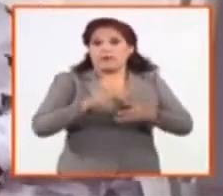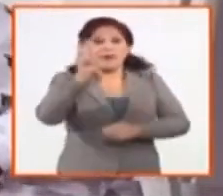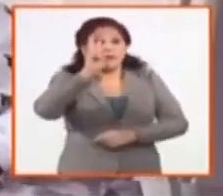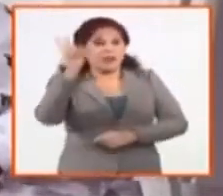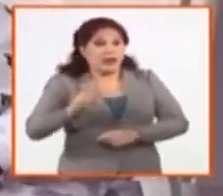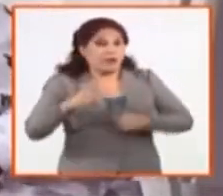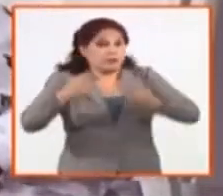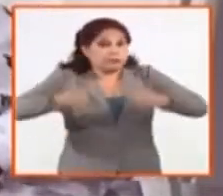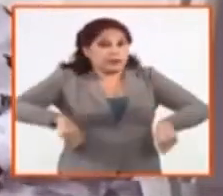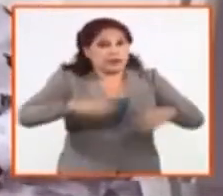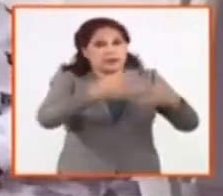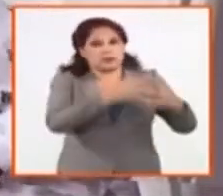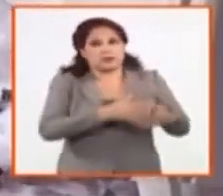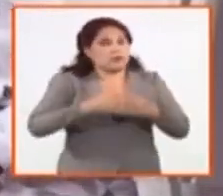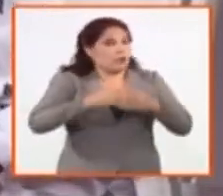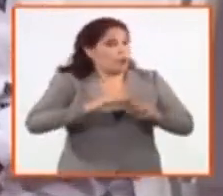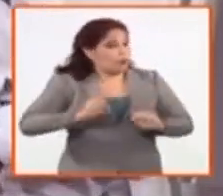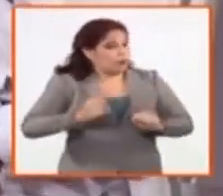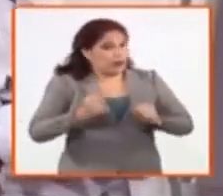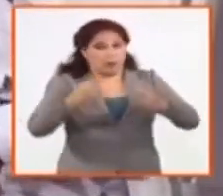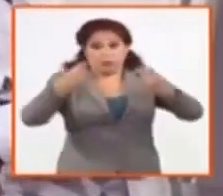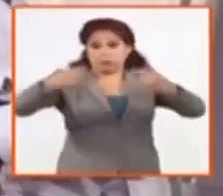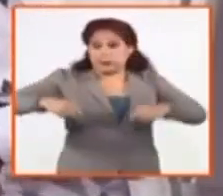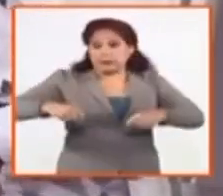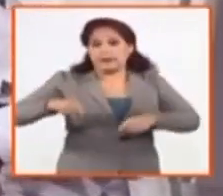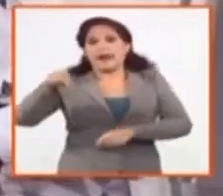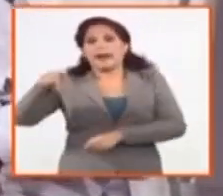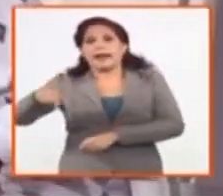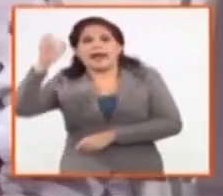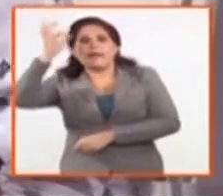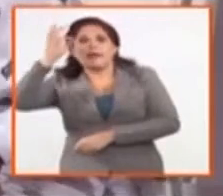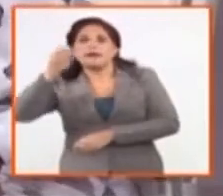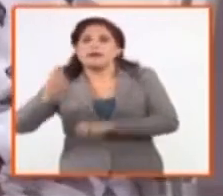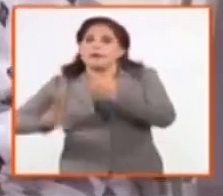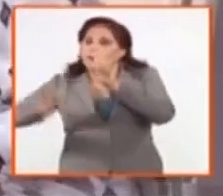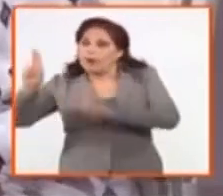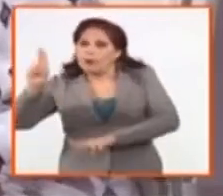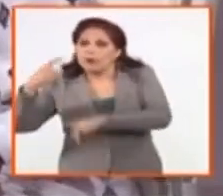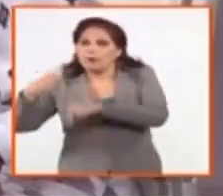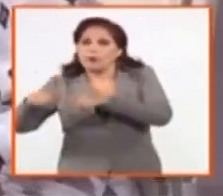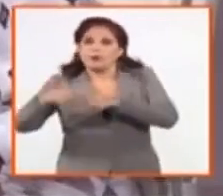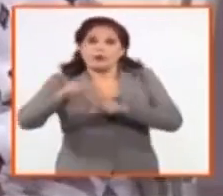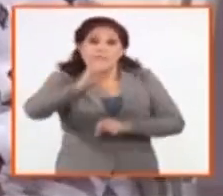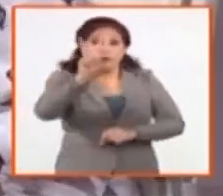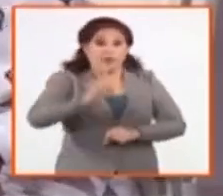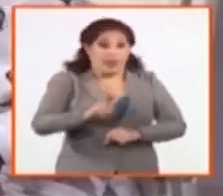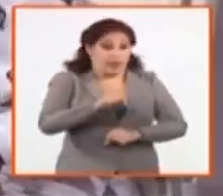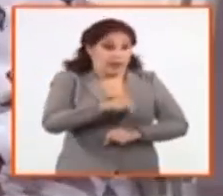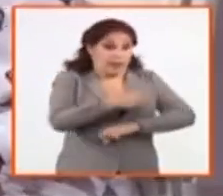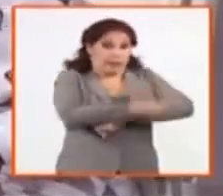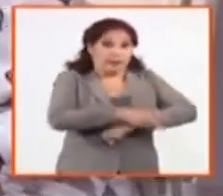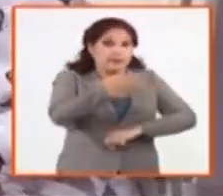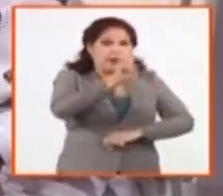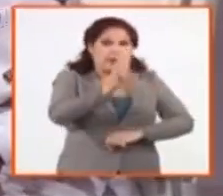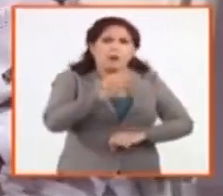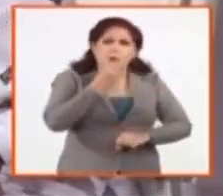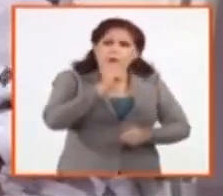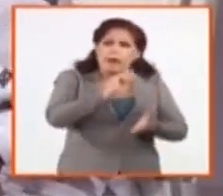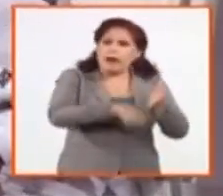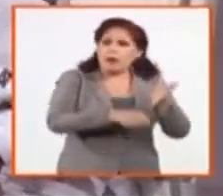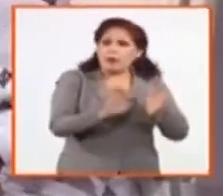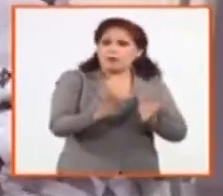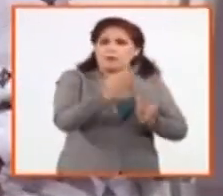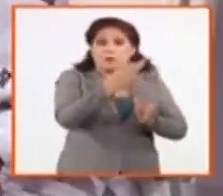huyendo. Tenían que irse. Aquí, bueno, llegaron a un acuerdo, etcétera. En Vietnam hubiese podido haber un acuerdo que firmaron en París, pero en la